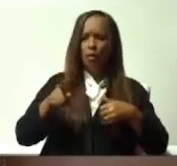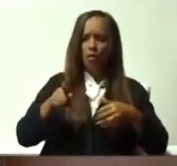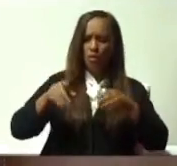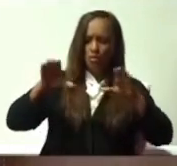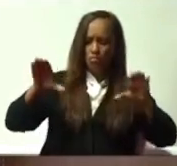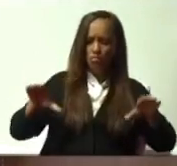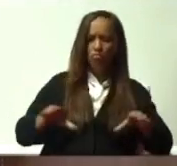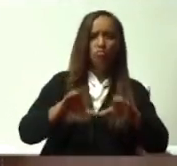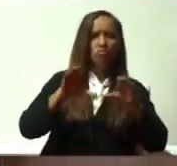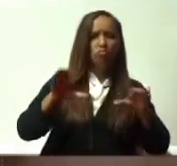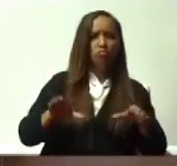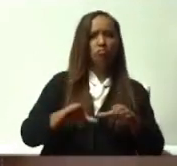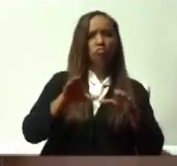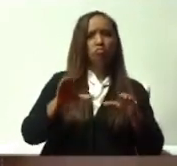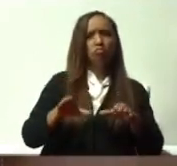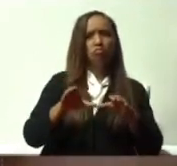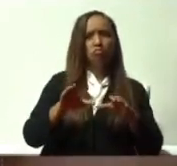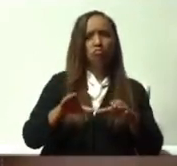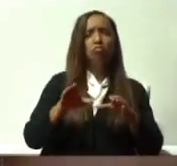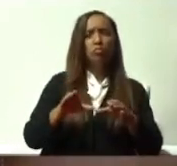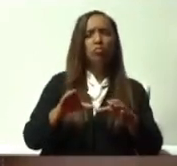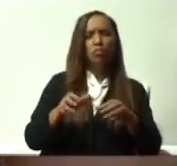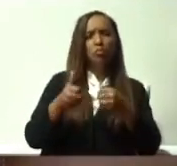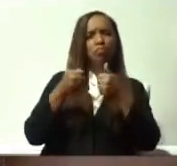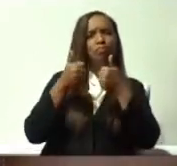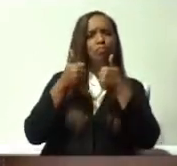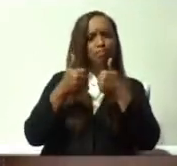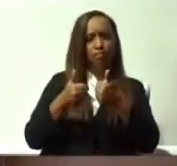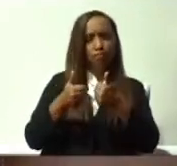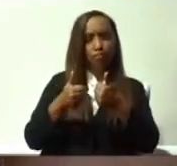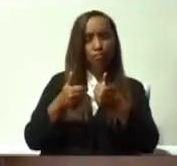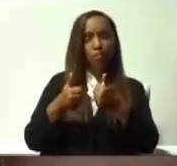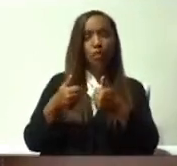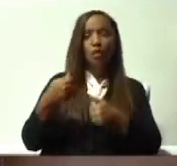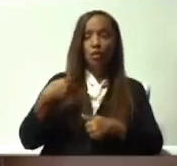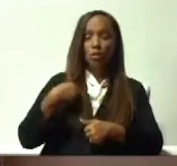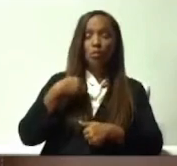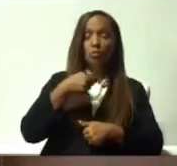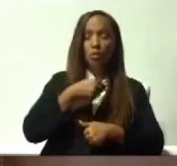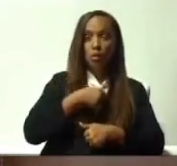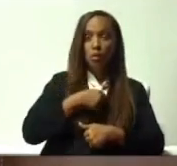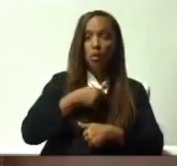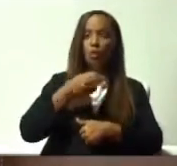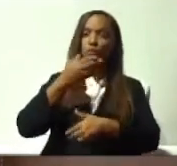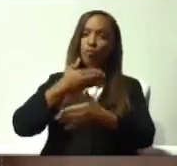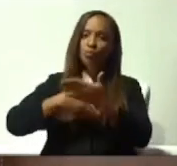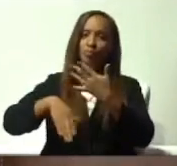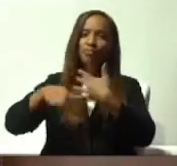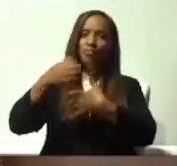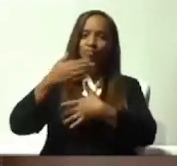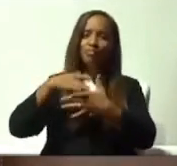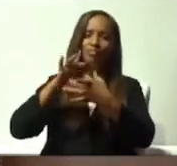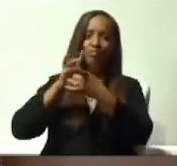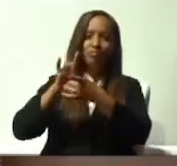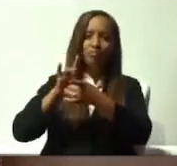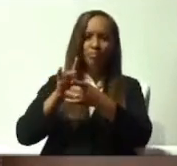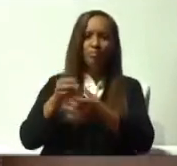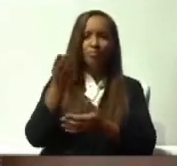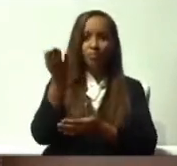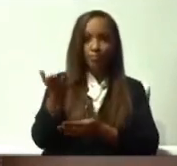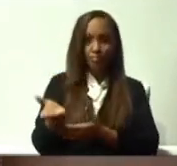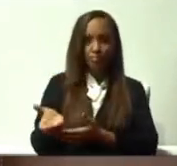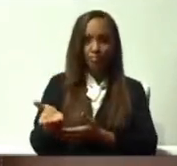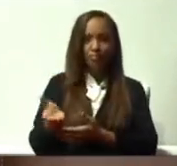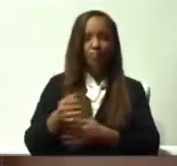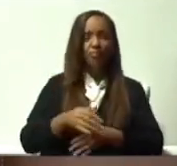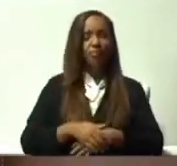Guadiana, compartir con ese gran hombre. Y voy a decir una frase de nuestro Eugenio María de